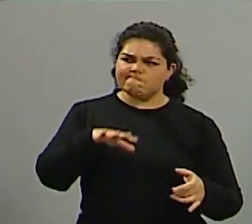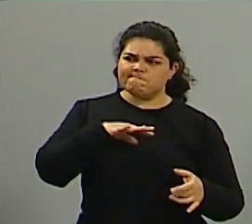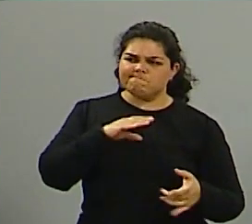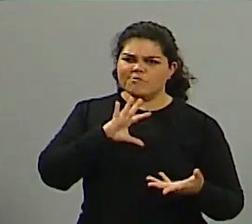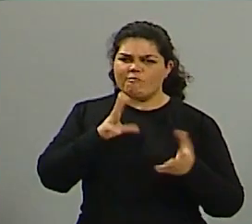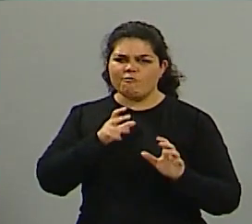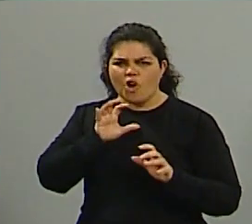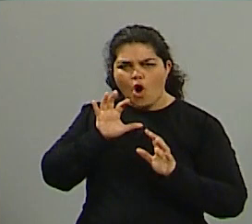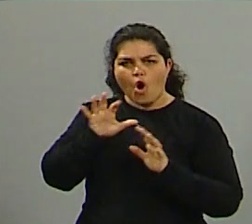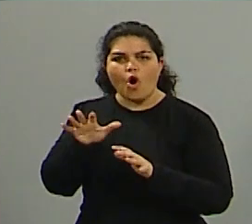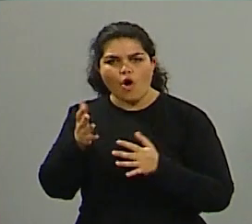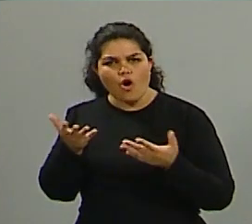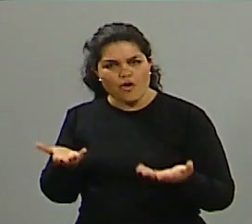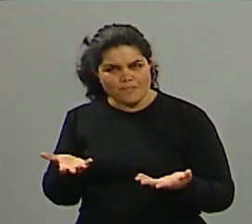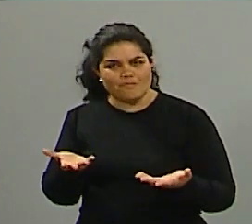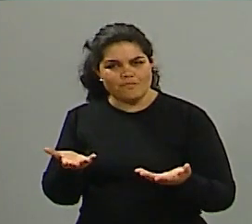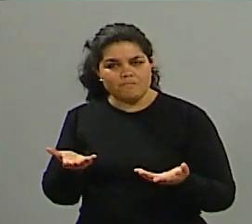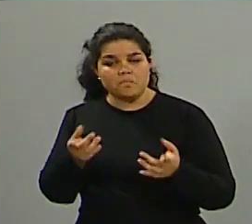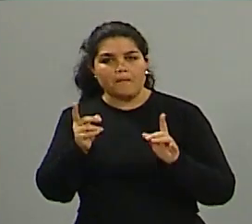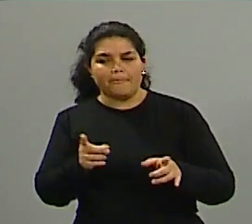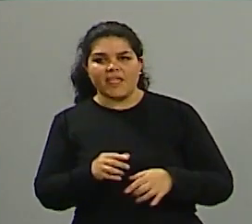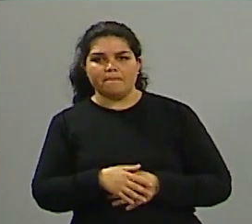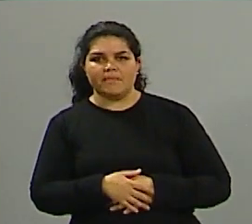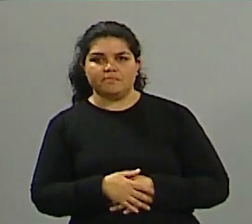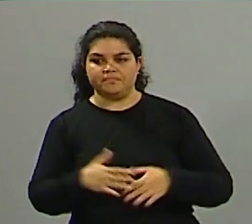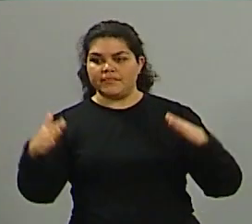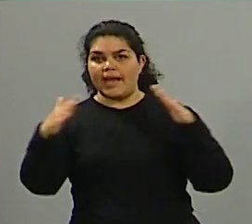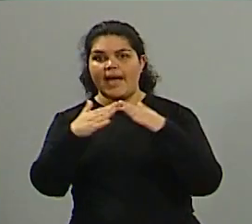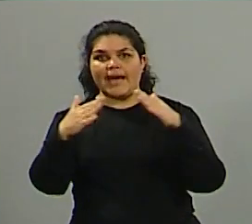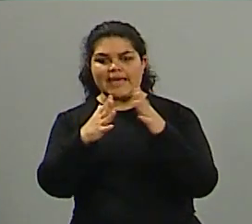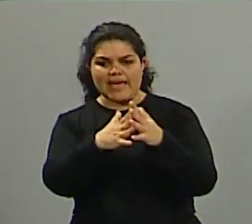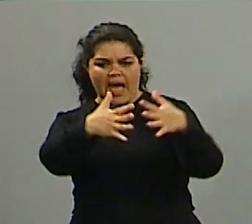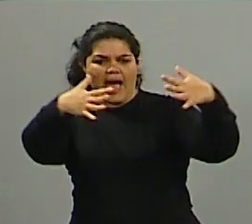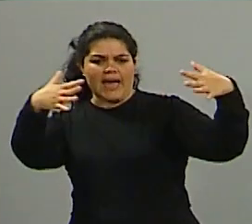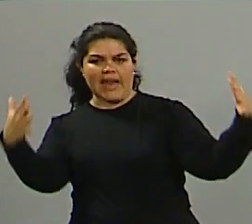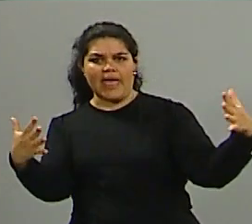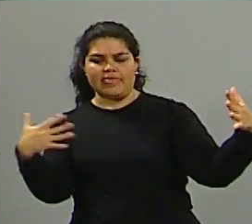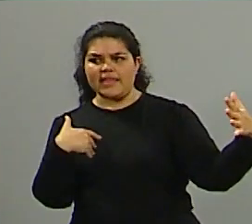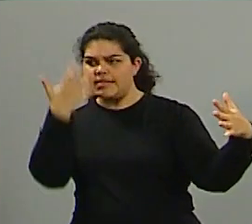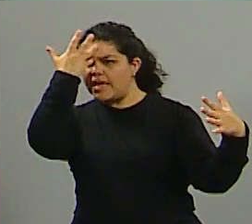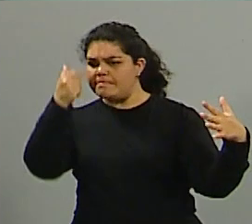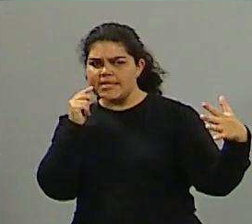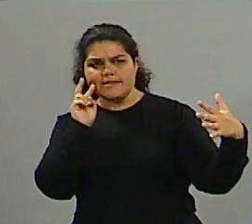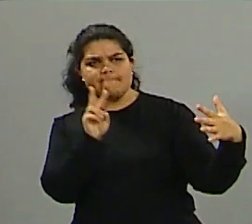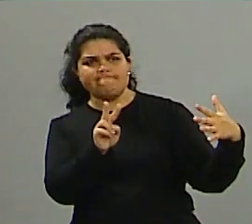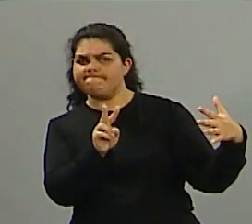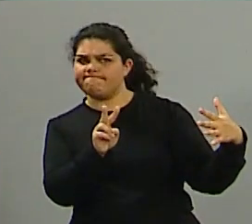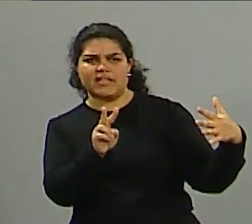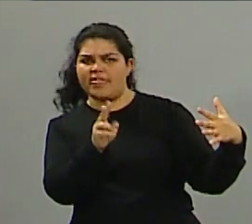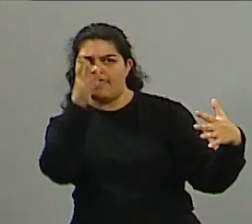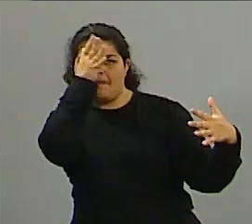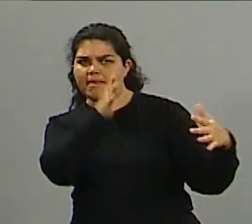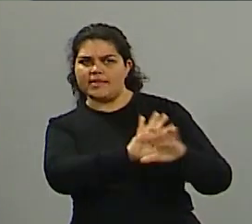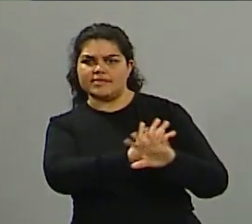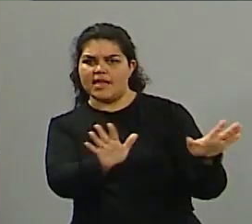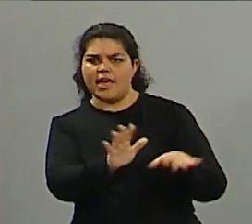tanto. Claro, entonces él ve como que esa casona es demasiado. Entonces él lo que empieza a plantear es como un gobierno